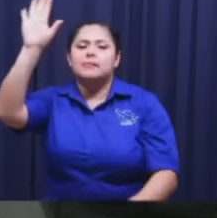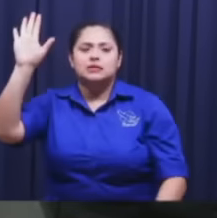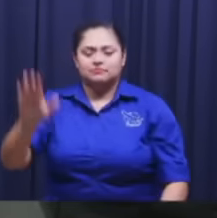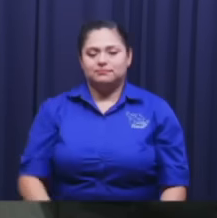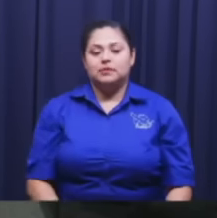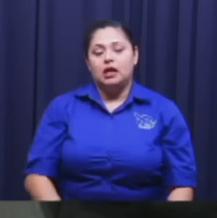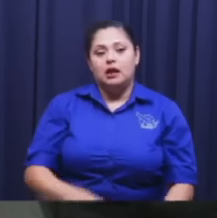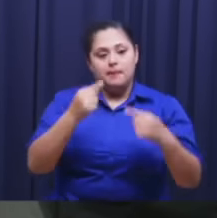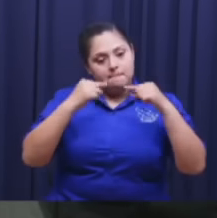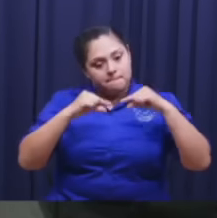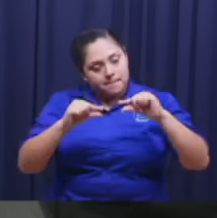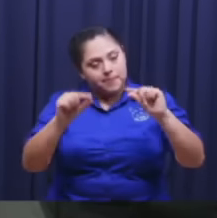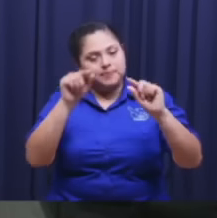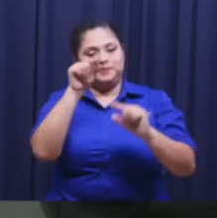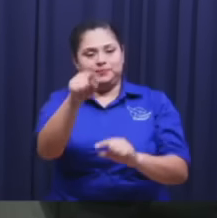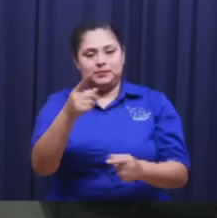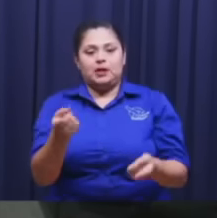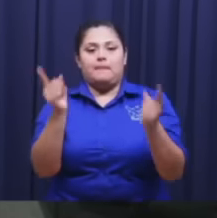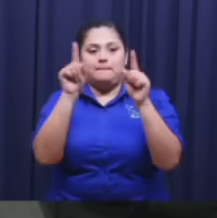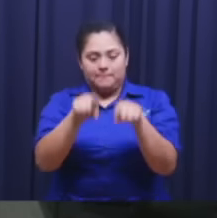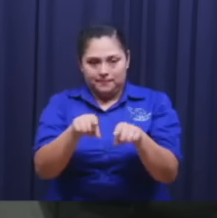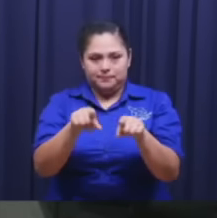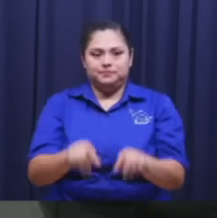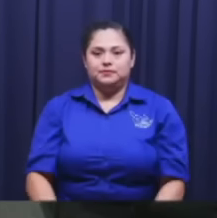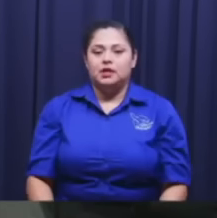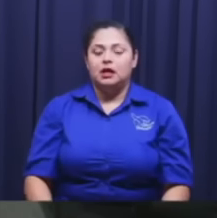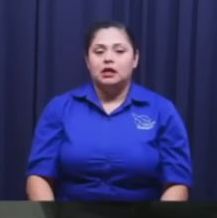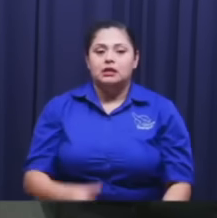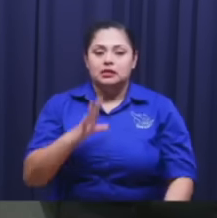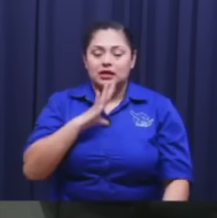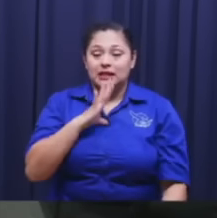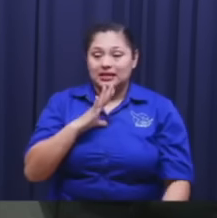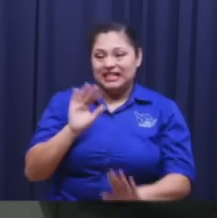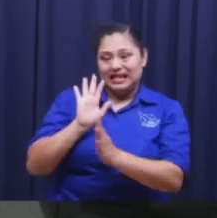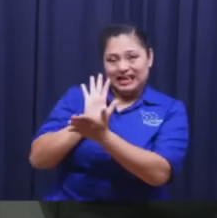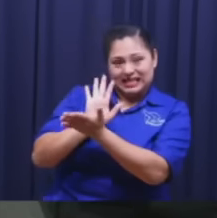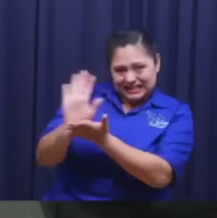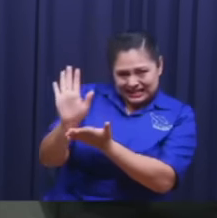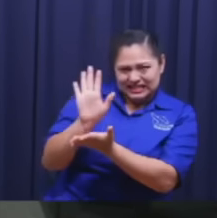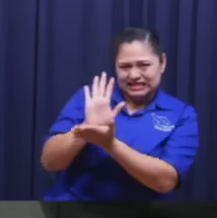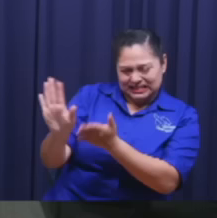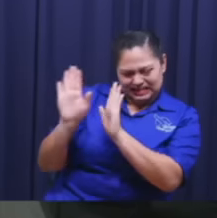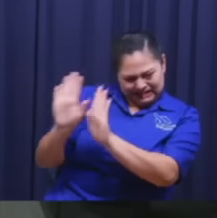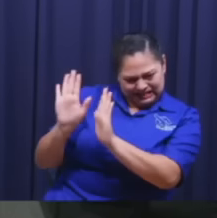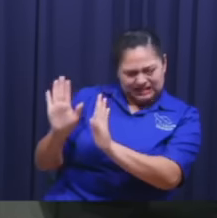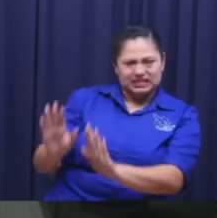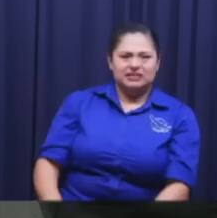Pero mientras eso llega, hay que resistir.